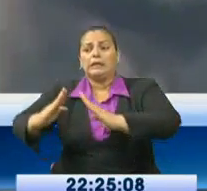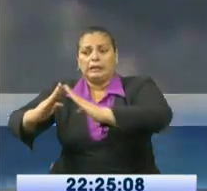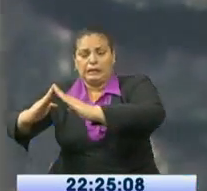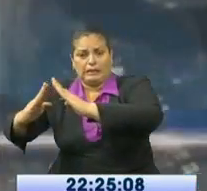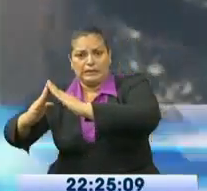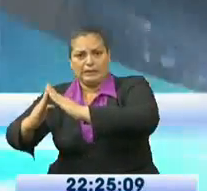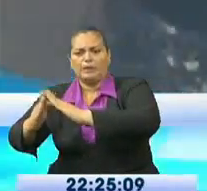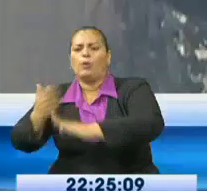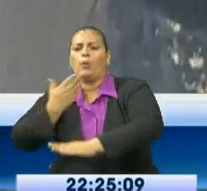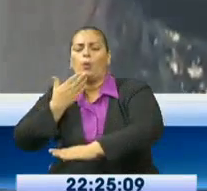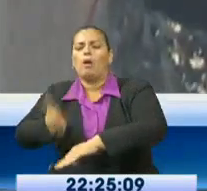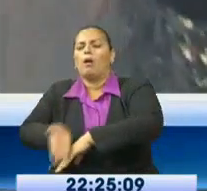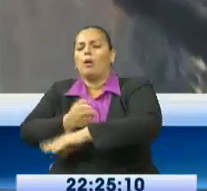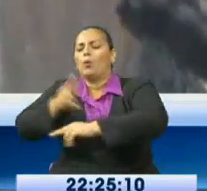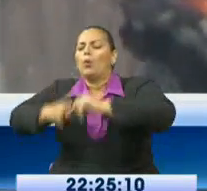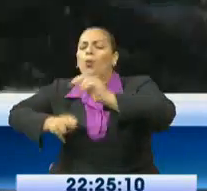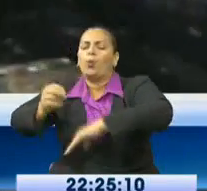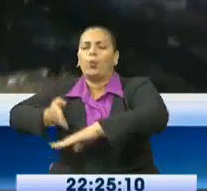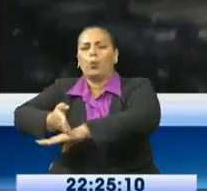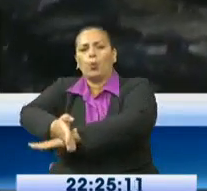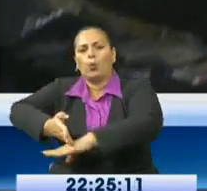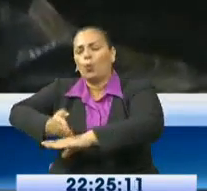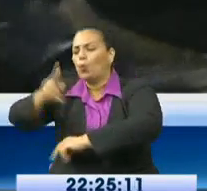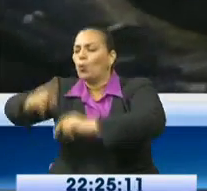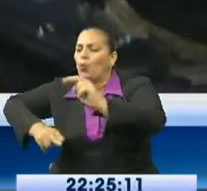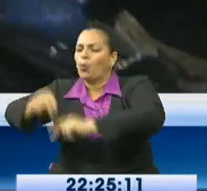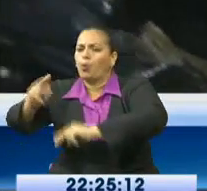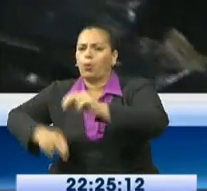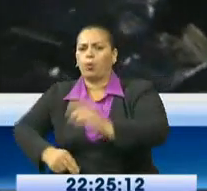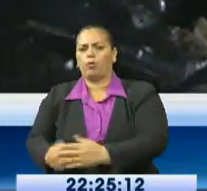madera haciendo que se consumieran rápidamente